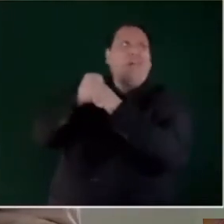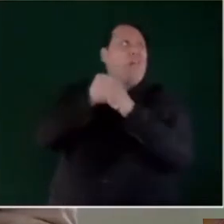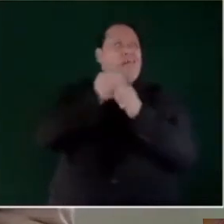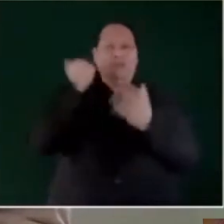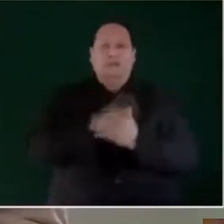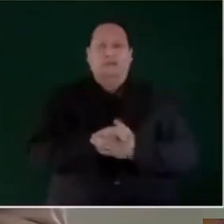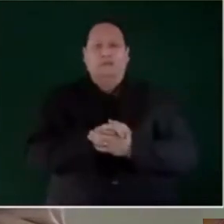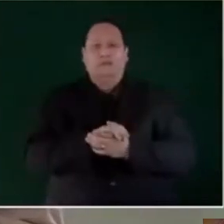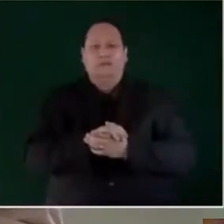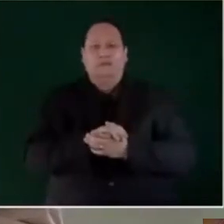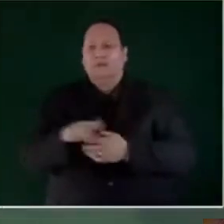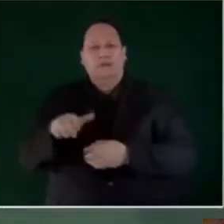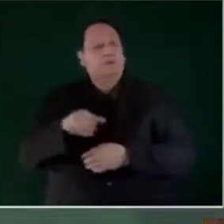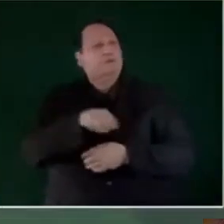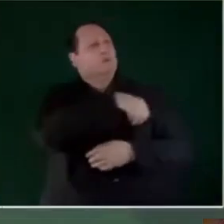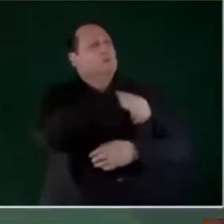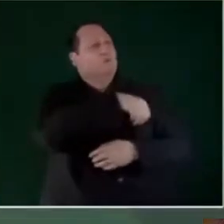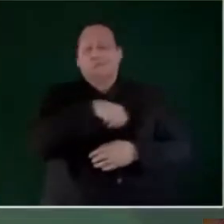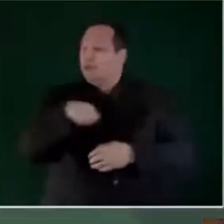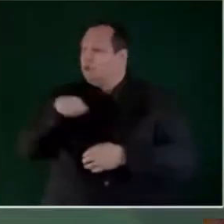el besamano,